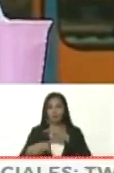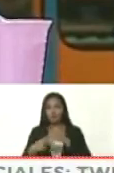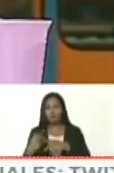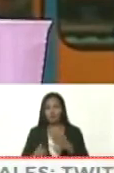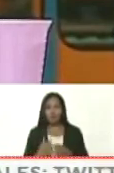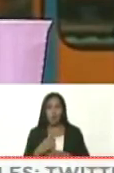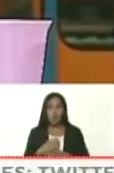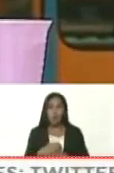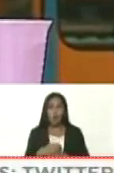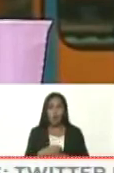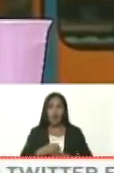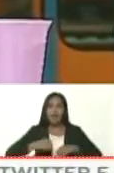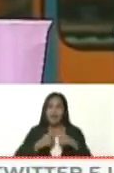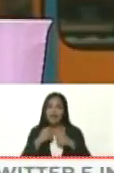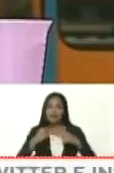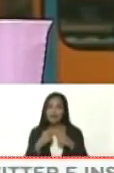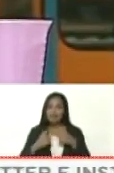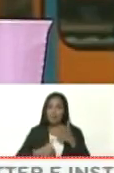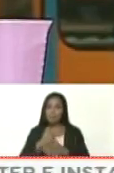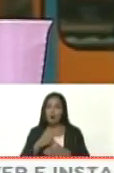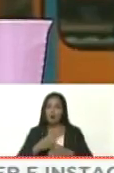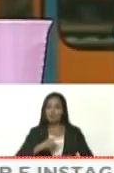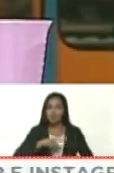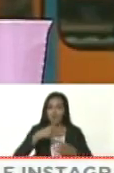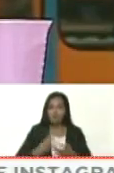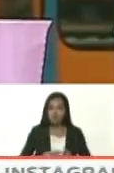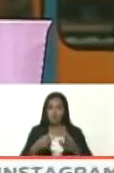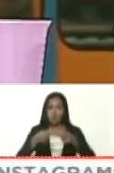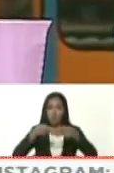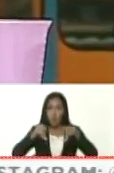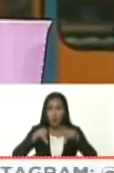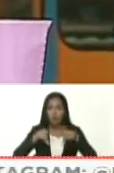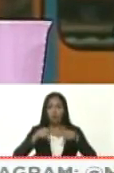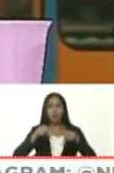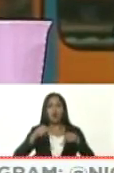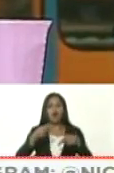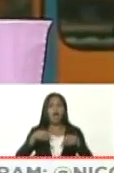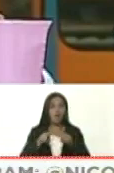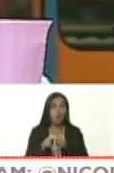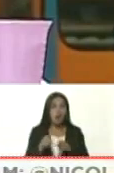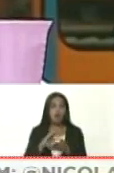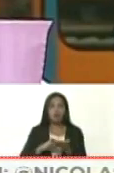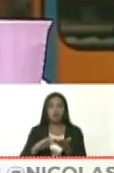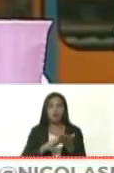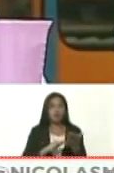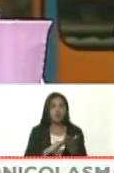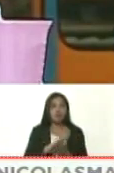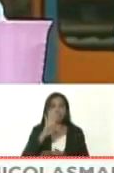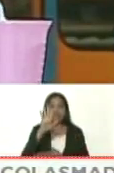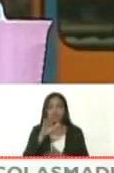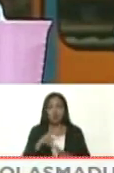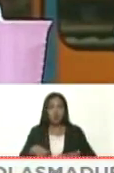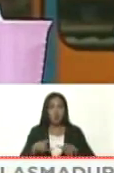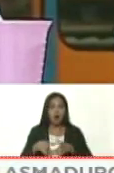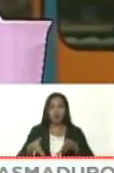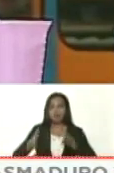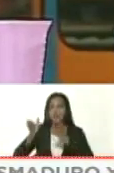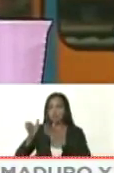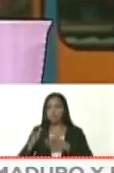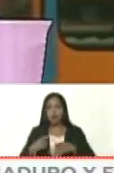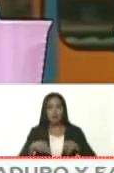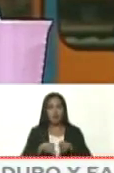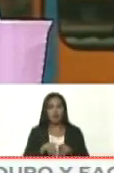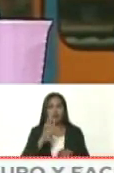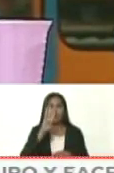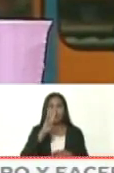de línea pesada, es decir, gallinas productoras de huevo fértil, que están recuperadas de 5 galpones existentes. Ya hay